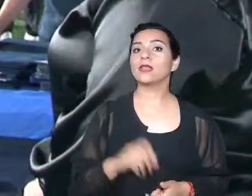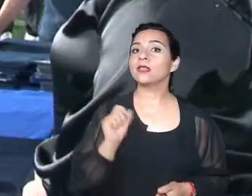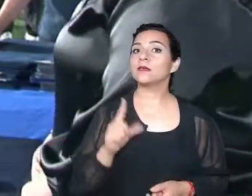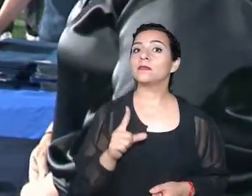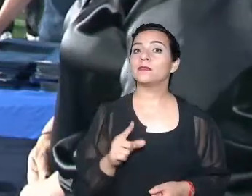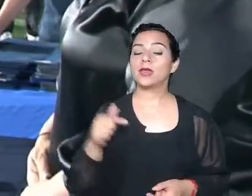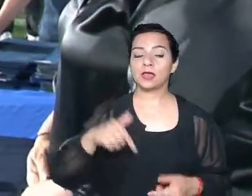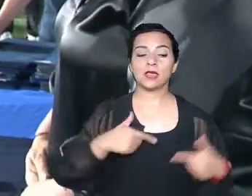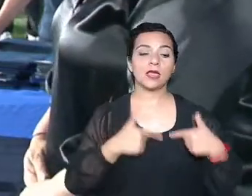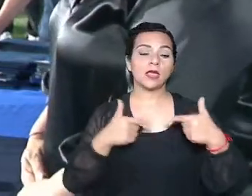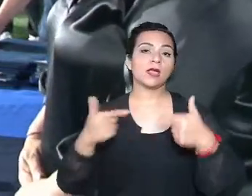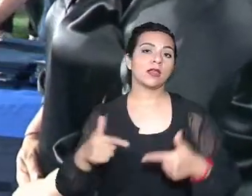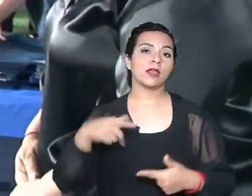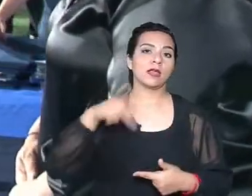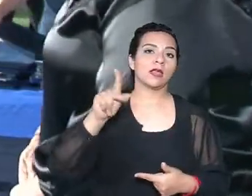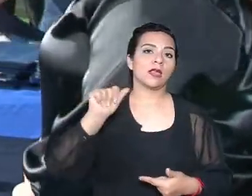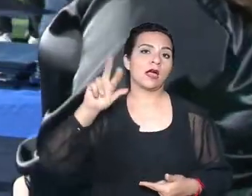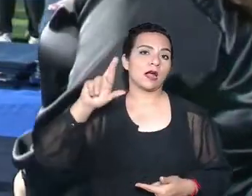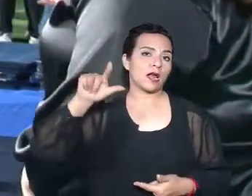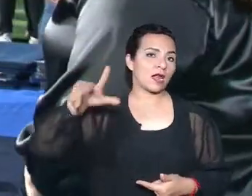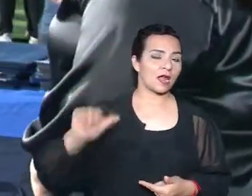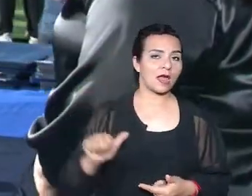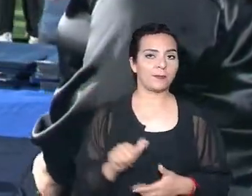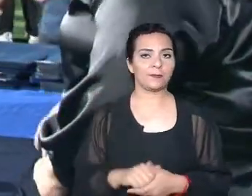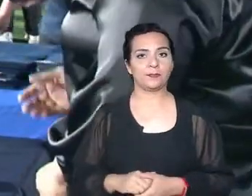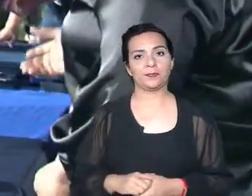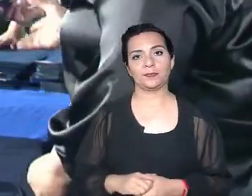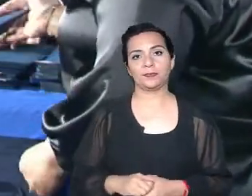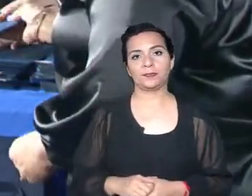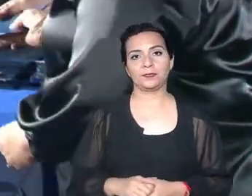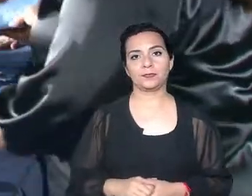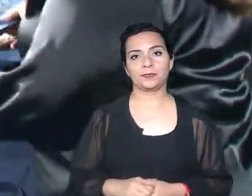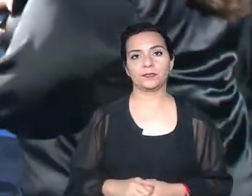Integrante de esta generación es Carla Jimena Luna Salazar.